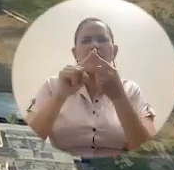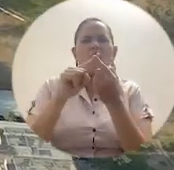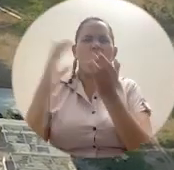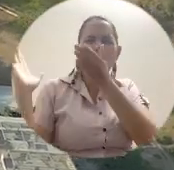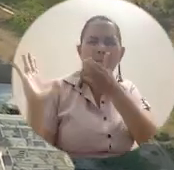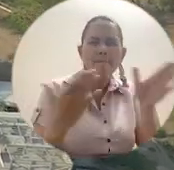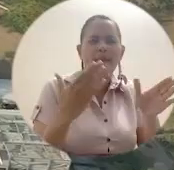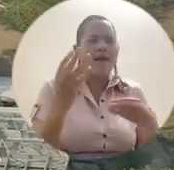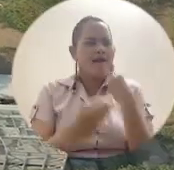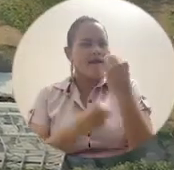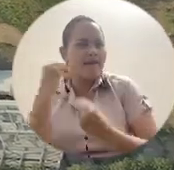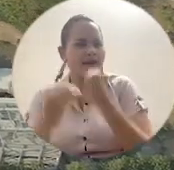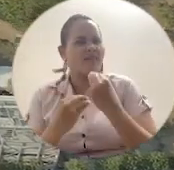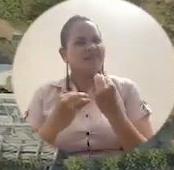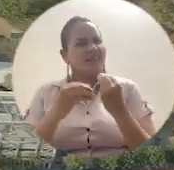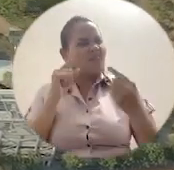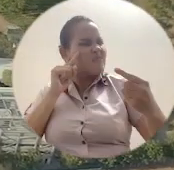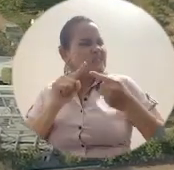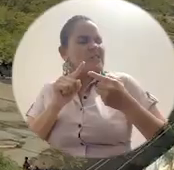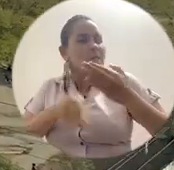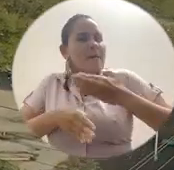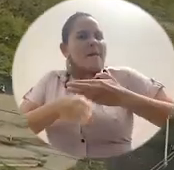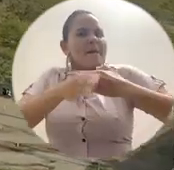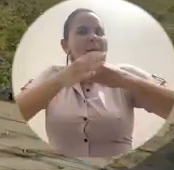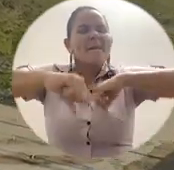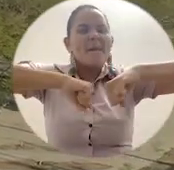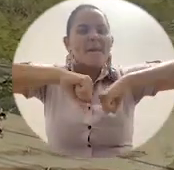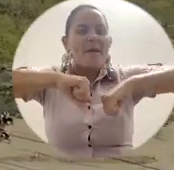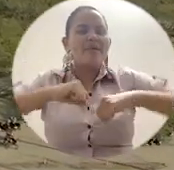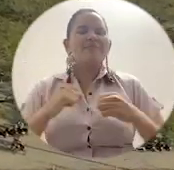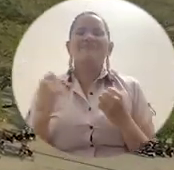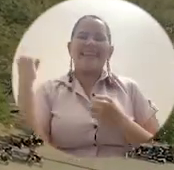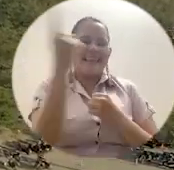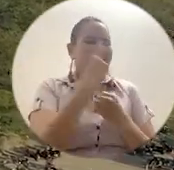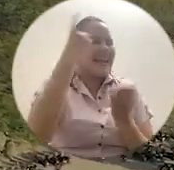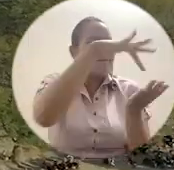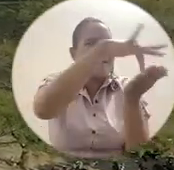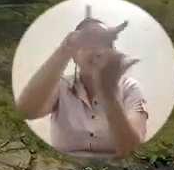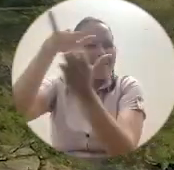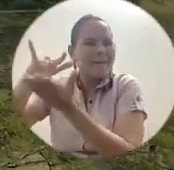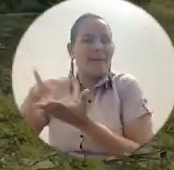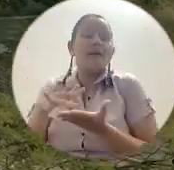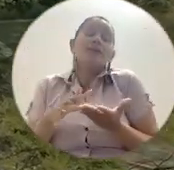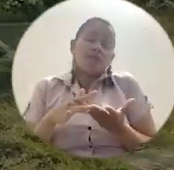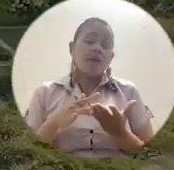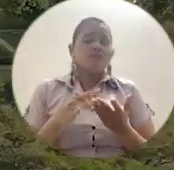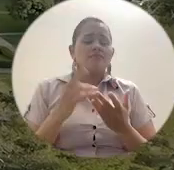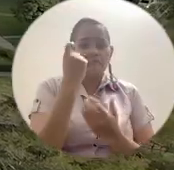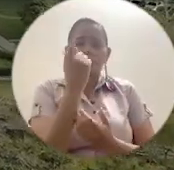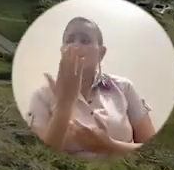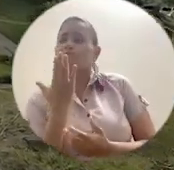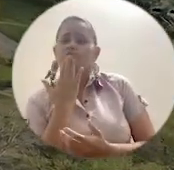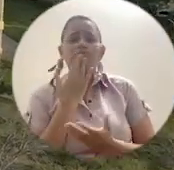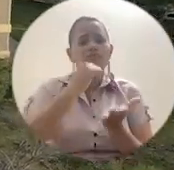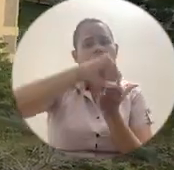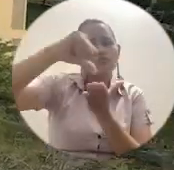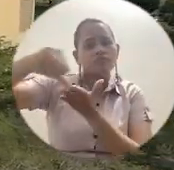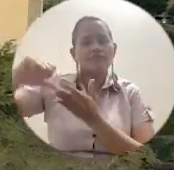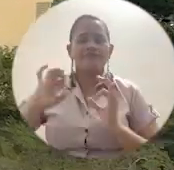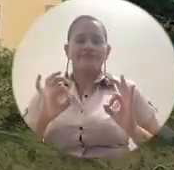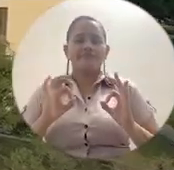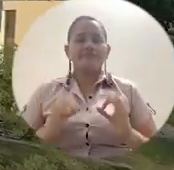plazo vinculados con los objetivos institucionales que trascienden los procesos de gobierno, con participación importante de recursos nacionales